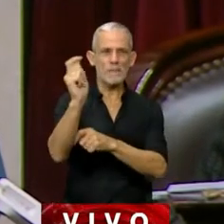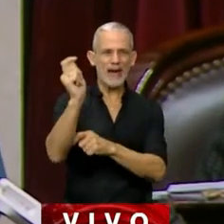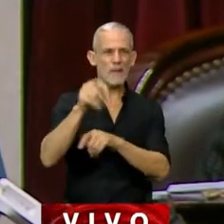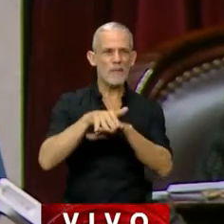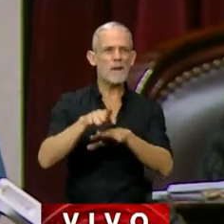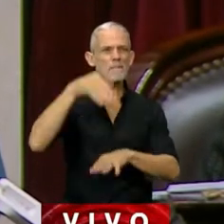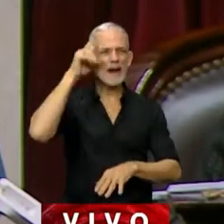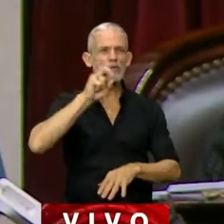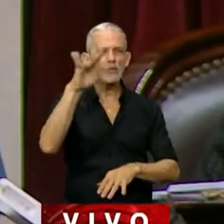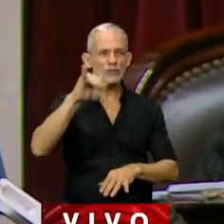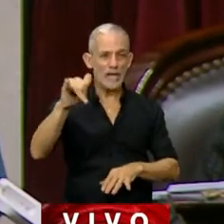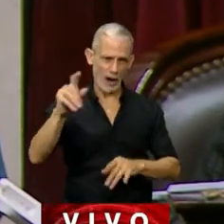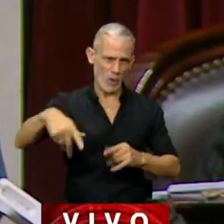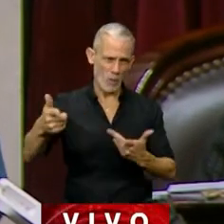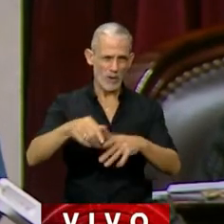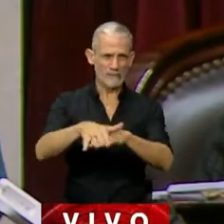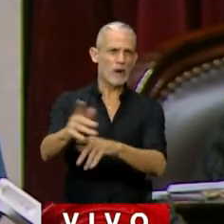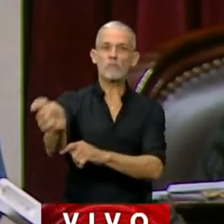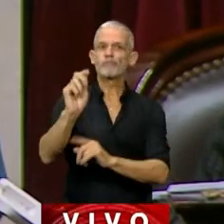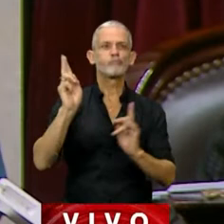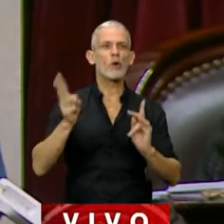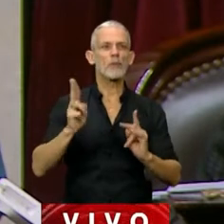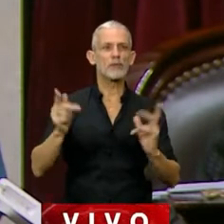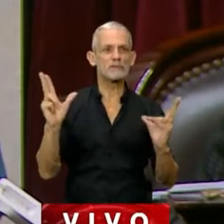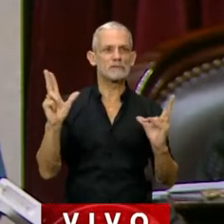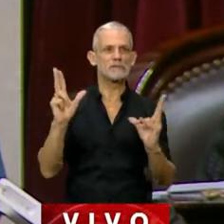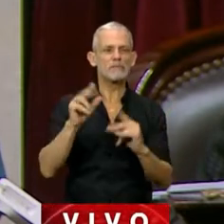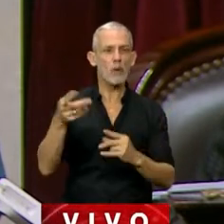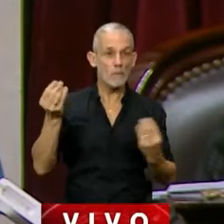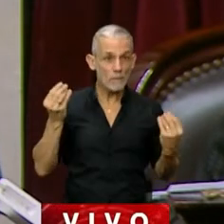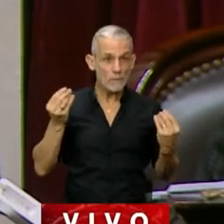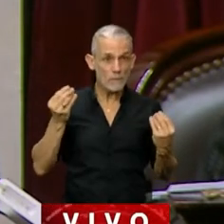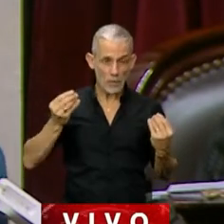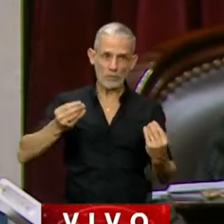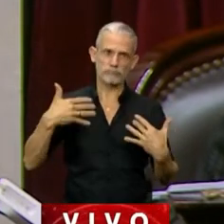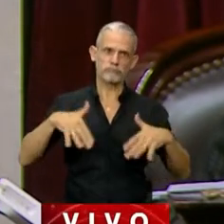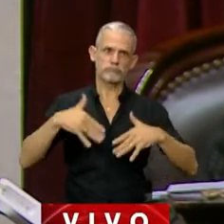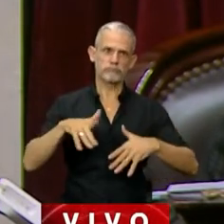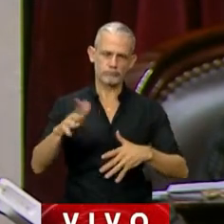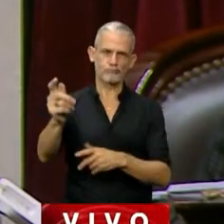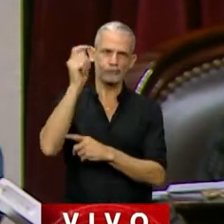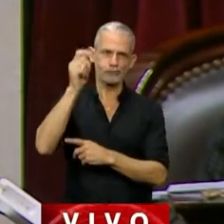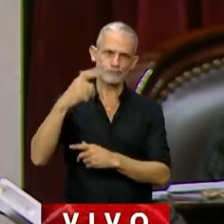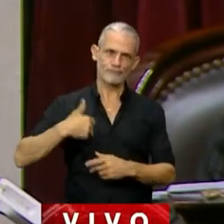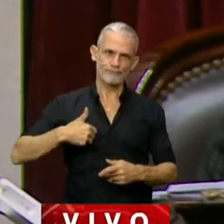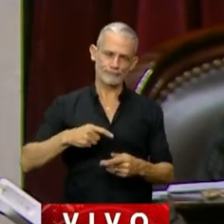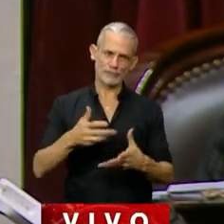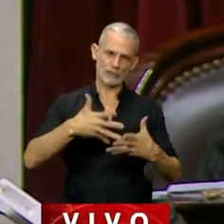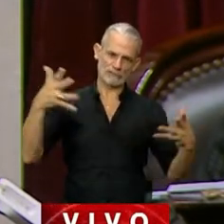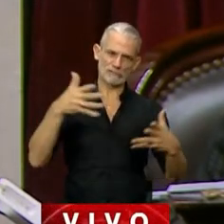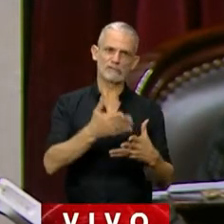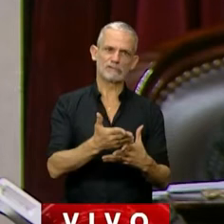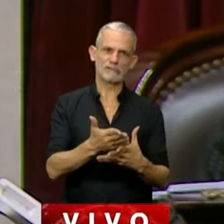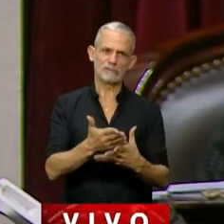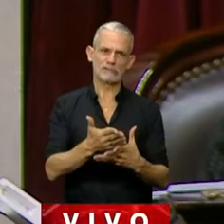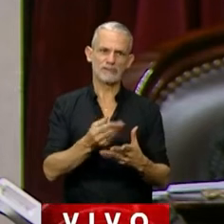de merluza, de la merluza común, recurso que es de los más significativos para la actividad pesquera, de